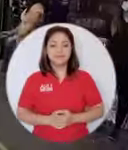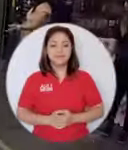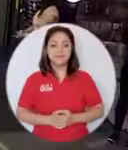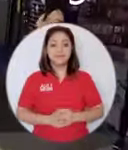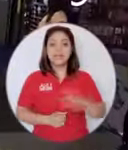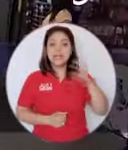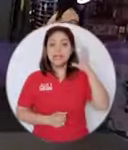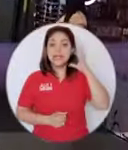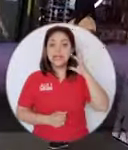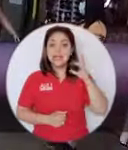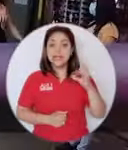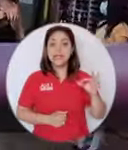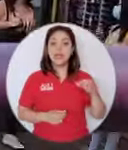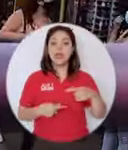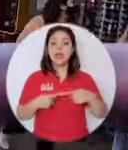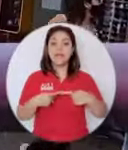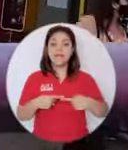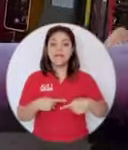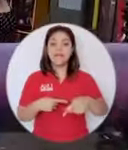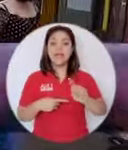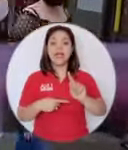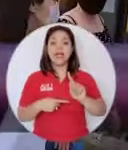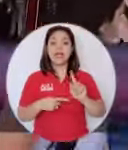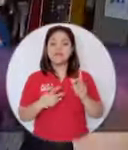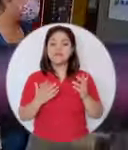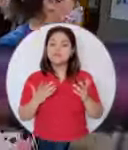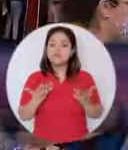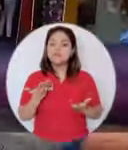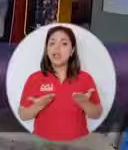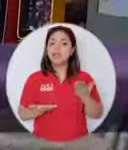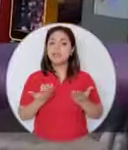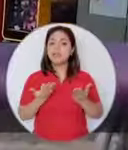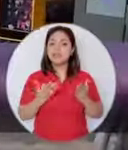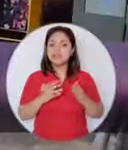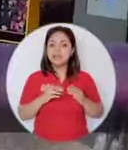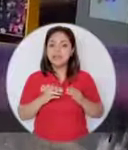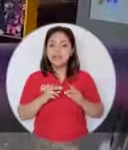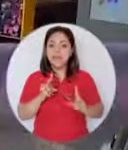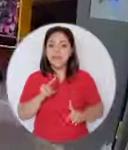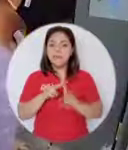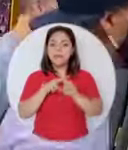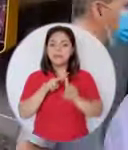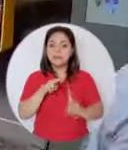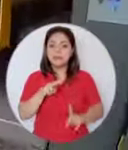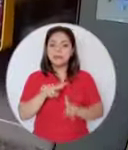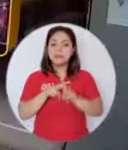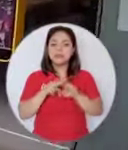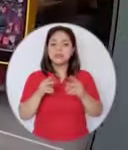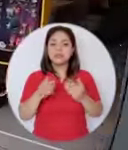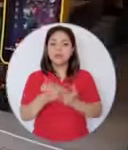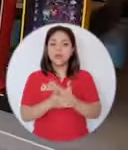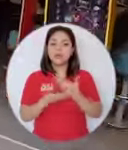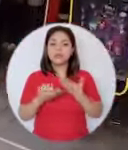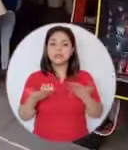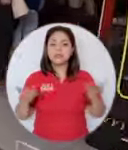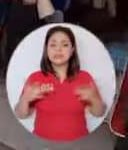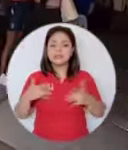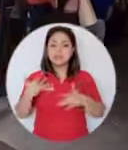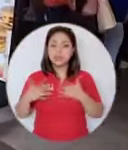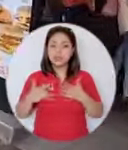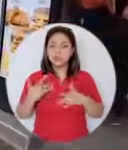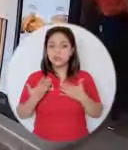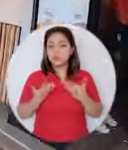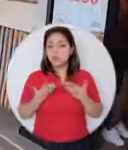Entonces, creo que van a ir surgiendo tal vez nuevos síntomas, nuevas cosas,